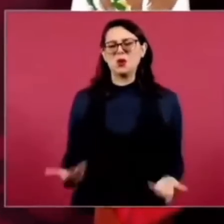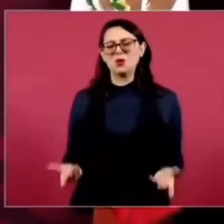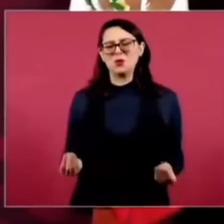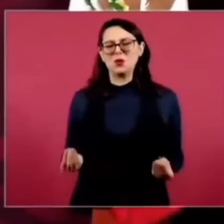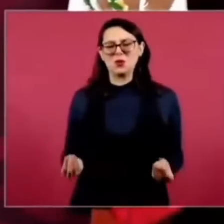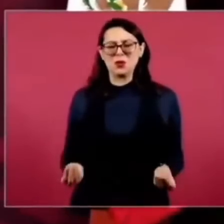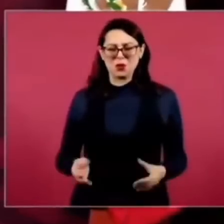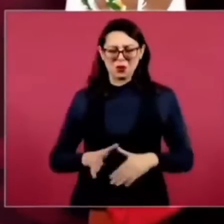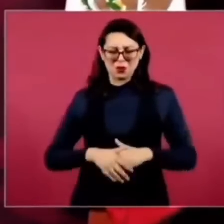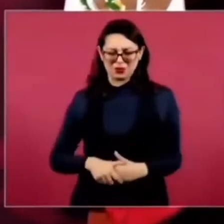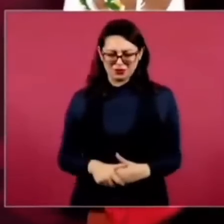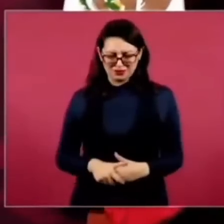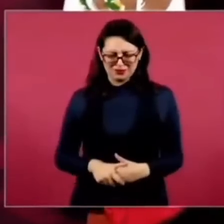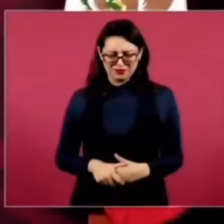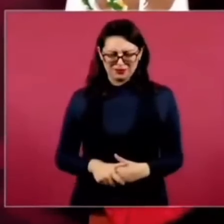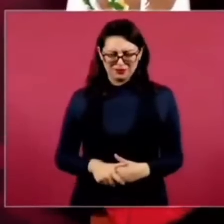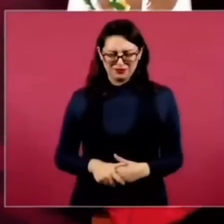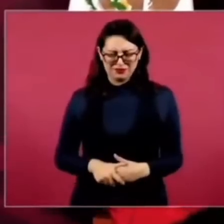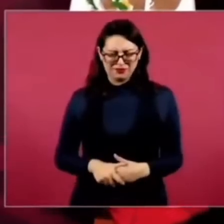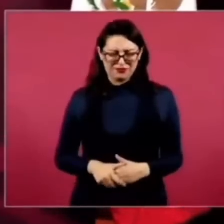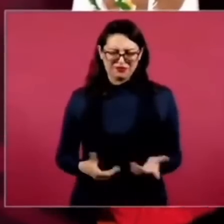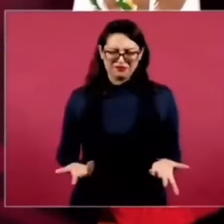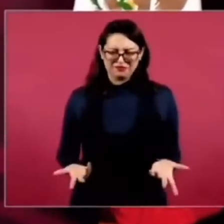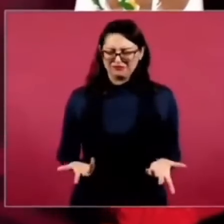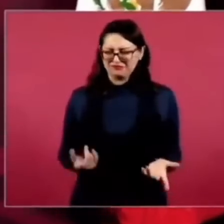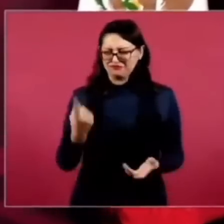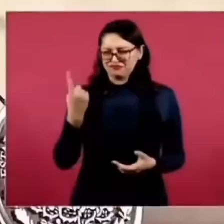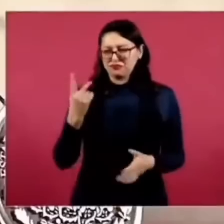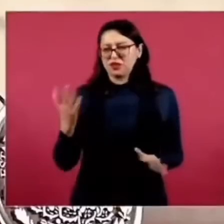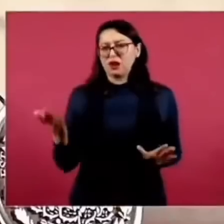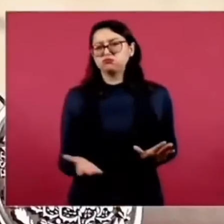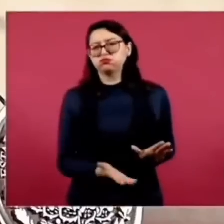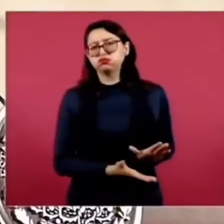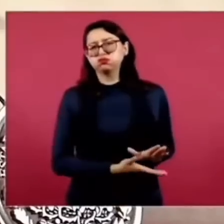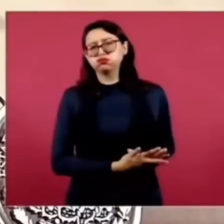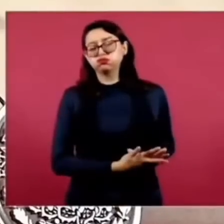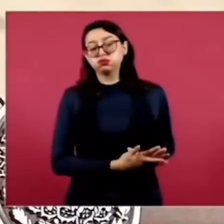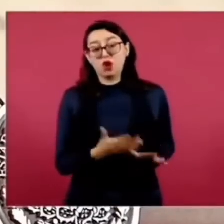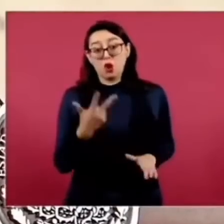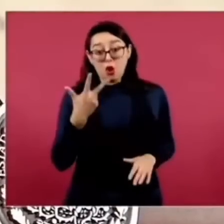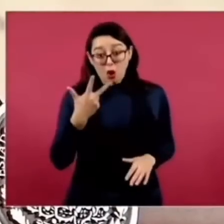sobre un proyecto, ¿no? En 8 meses?